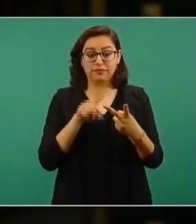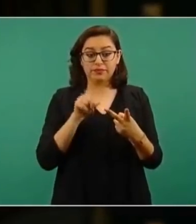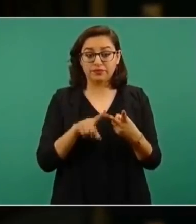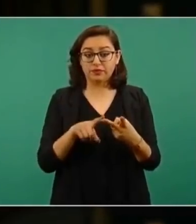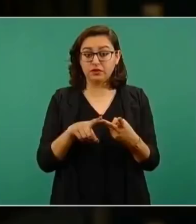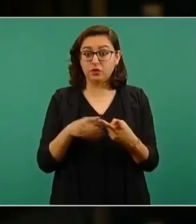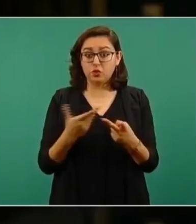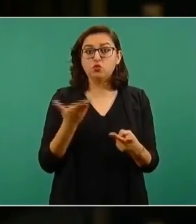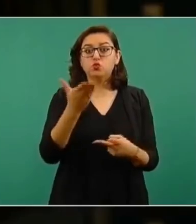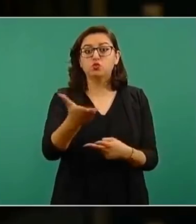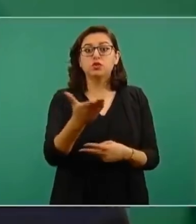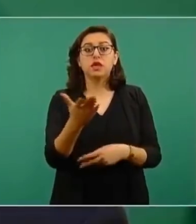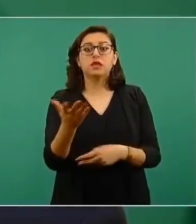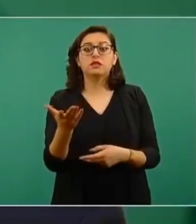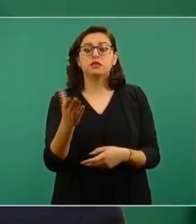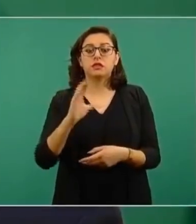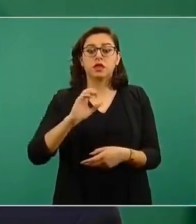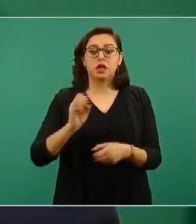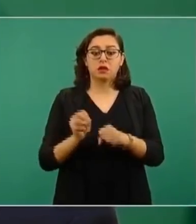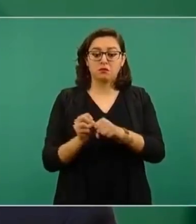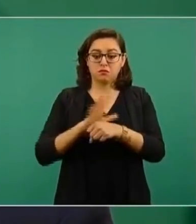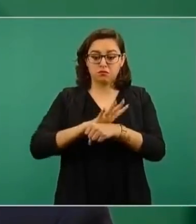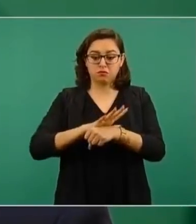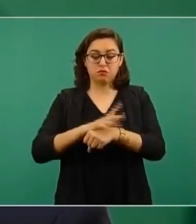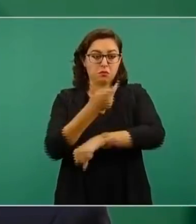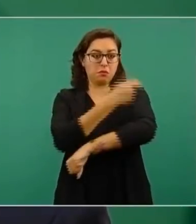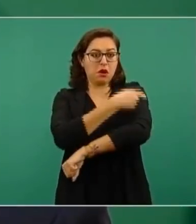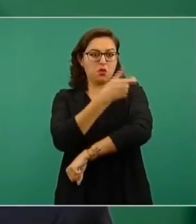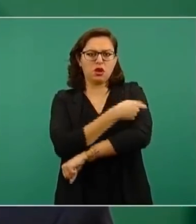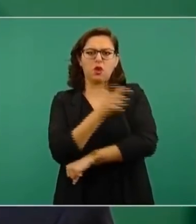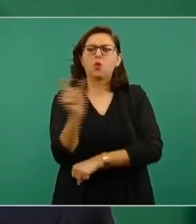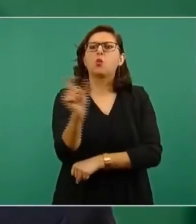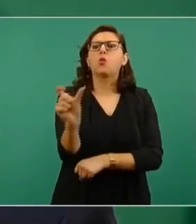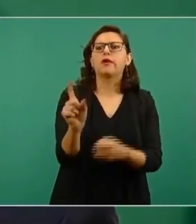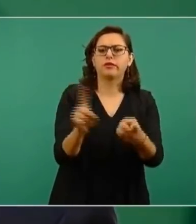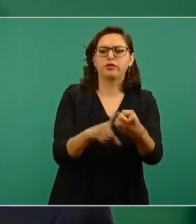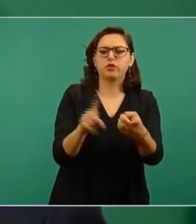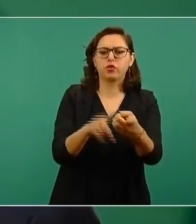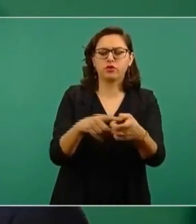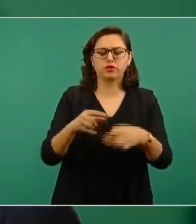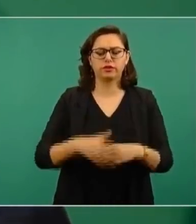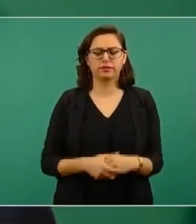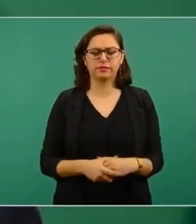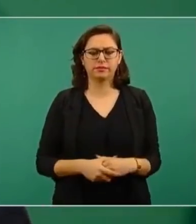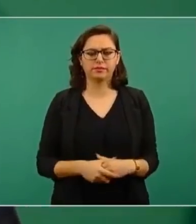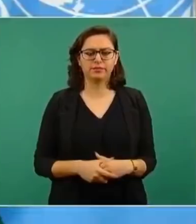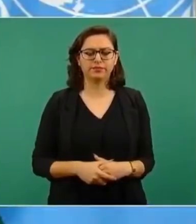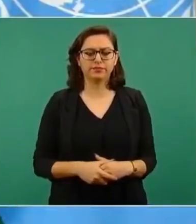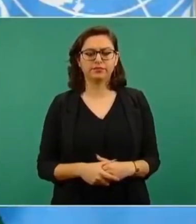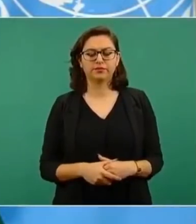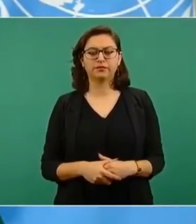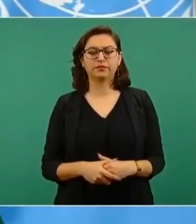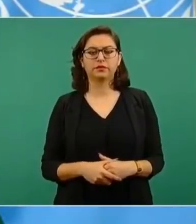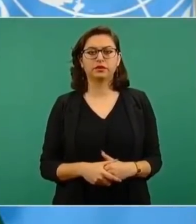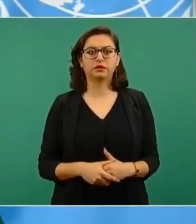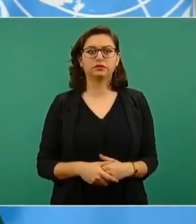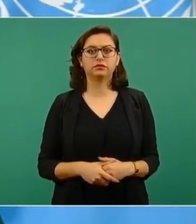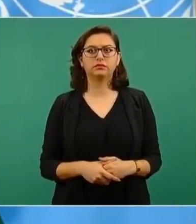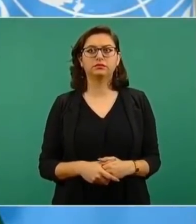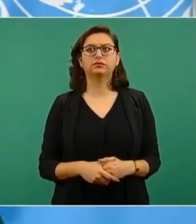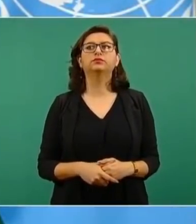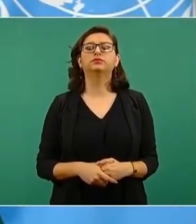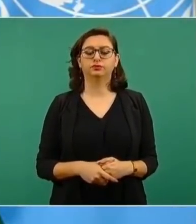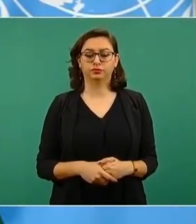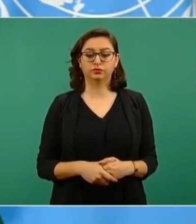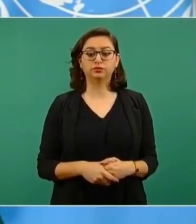se vacunaría contra el COVID? Si es que ya se va a vacunar. Bueno, gracias. La iniciativa que enviamos es fundamentalmente para